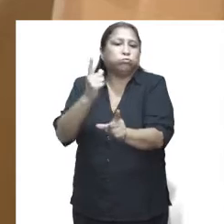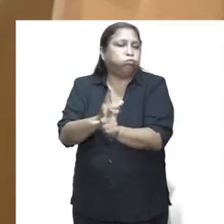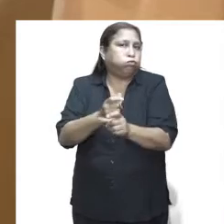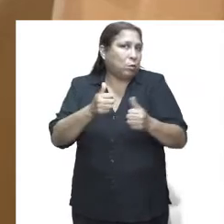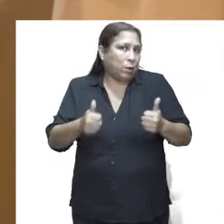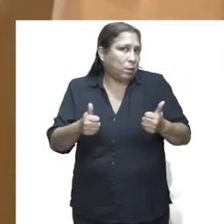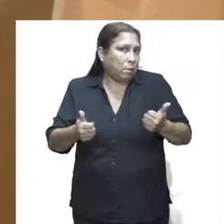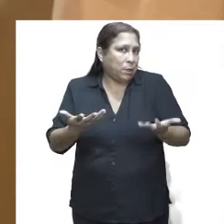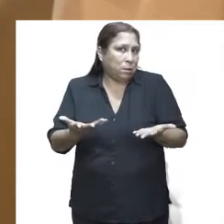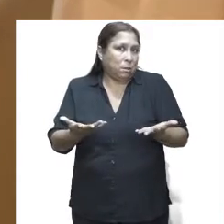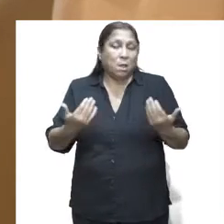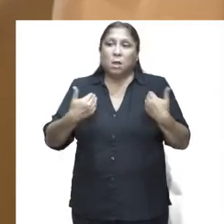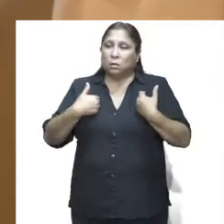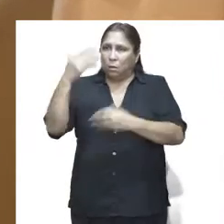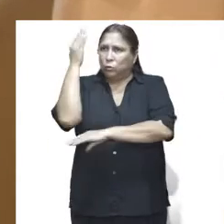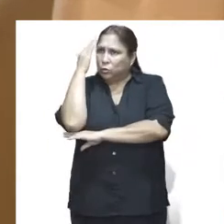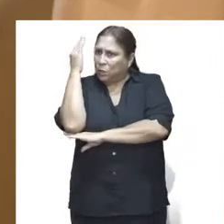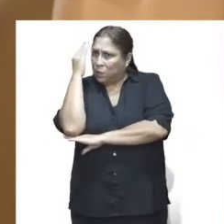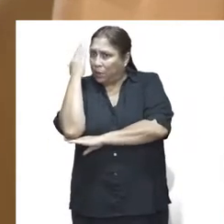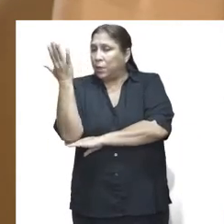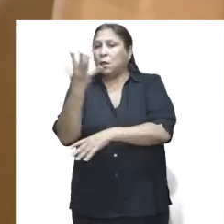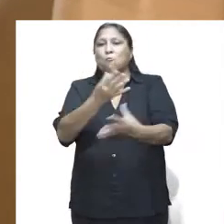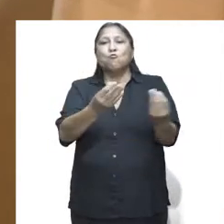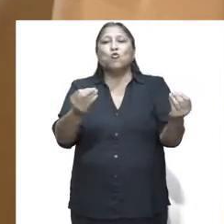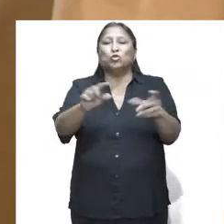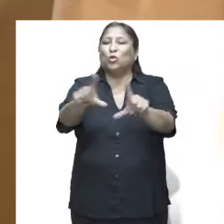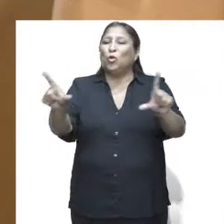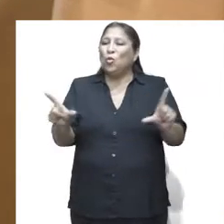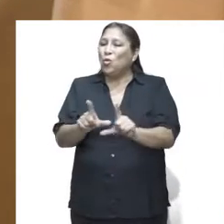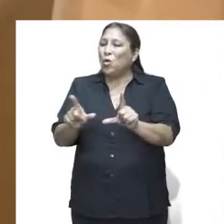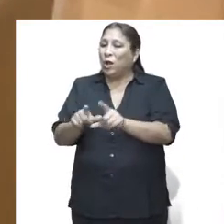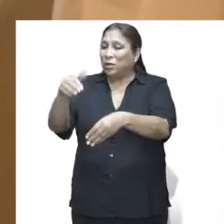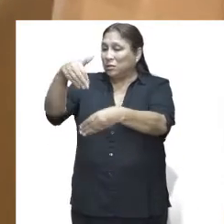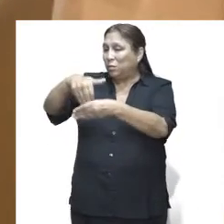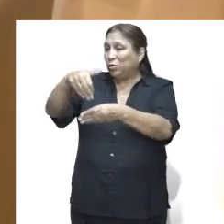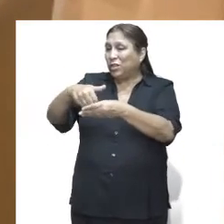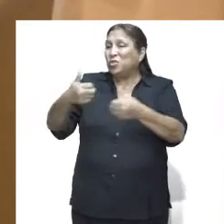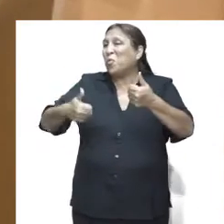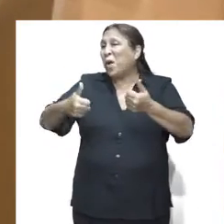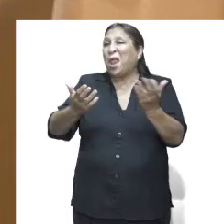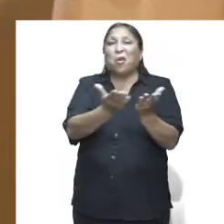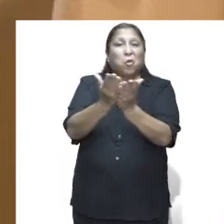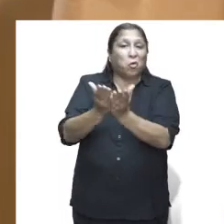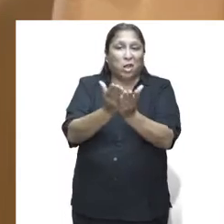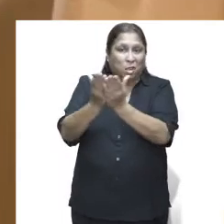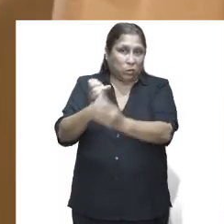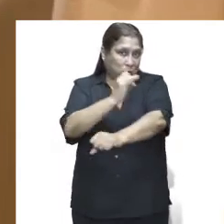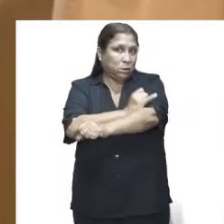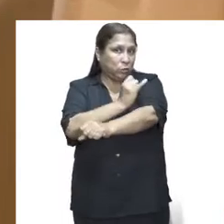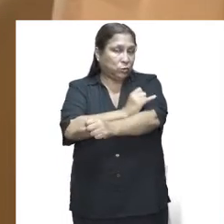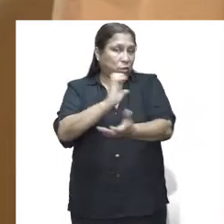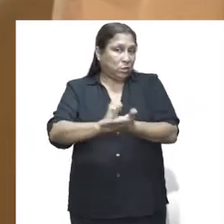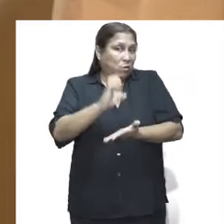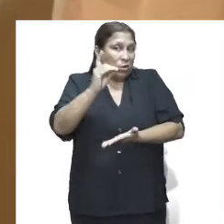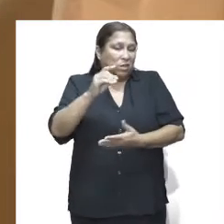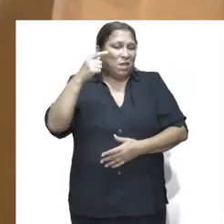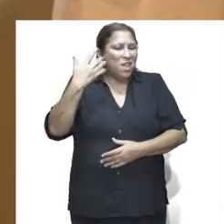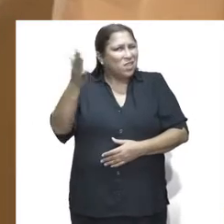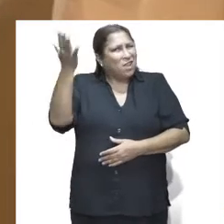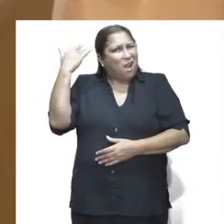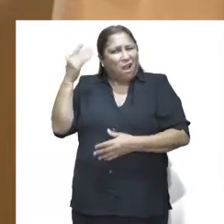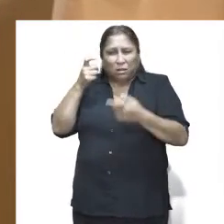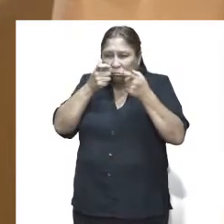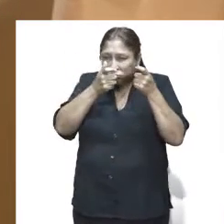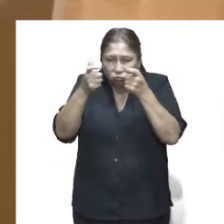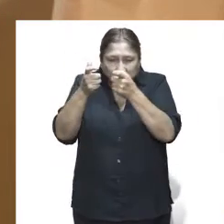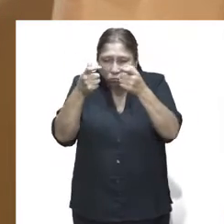También tenemos que tener en cuenta que en gran parte los centros de votación son los colegios, las instituciones educativas, ¿no? Y ya en una supervisión que ha hecho